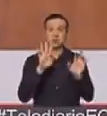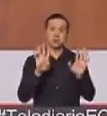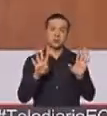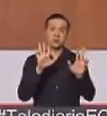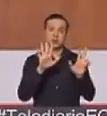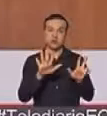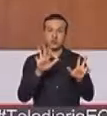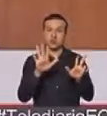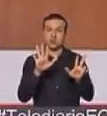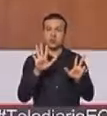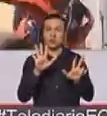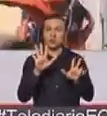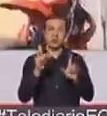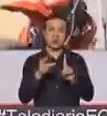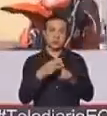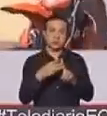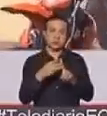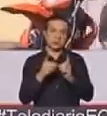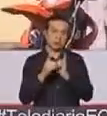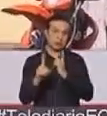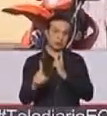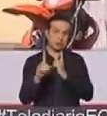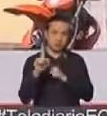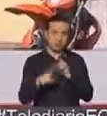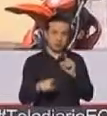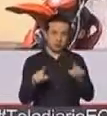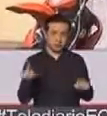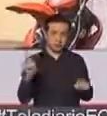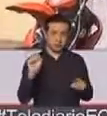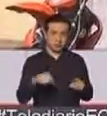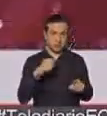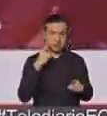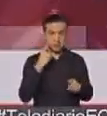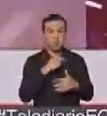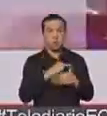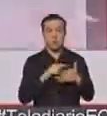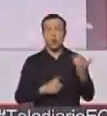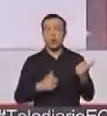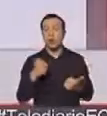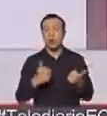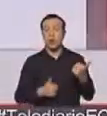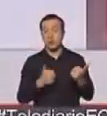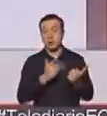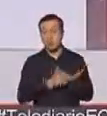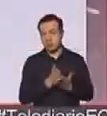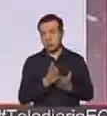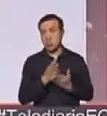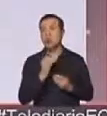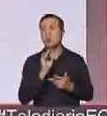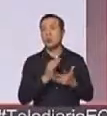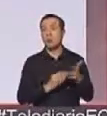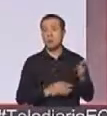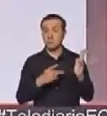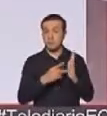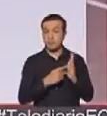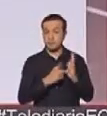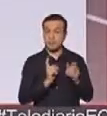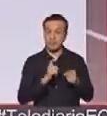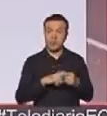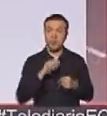7.898 cupos de modalidad en línea. Los estudiantes deben consultar las opciones de carreras y los puntajes promedios para la postulación